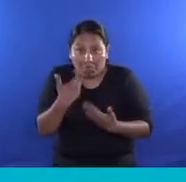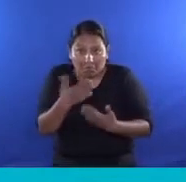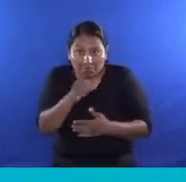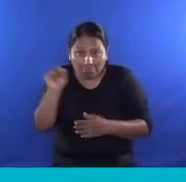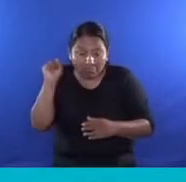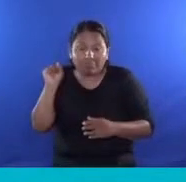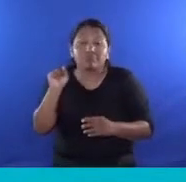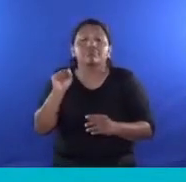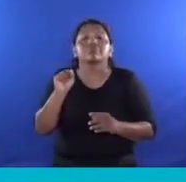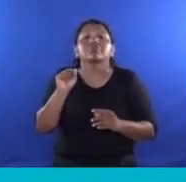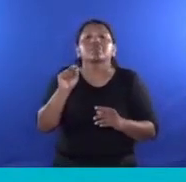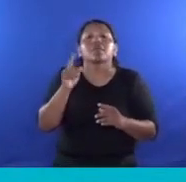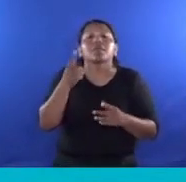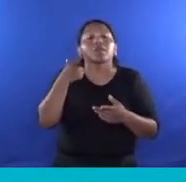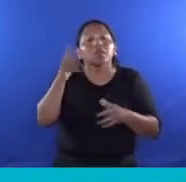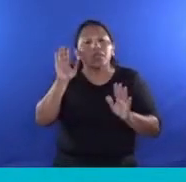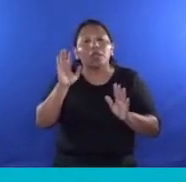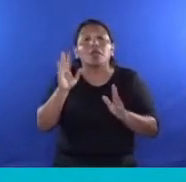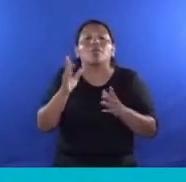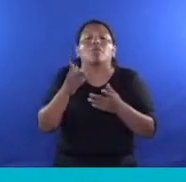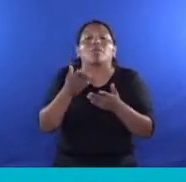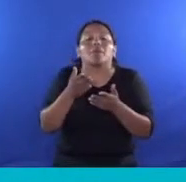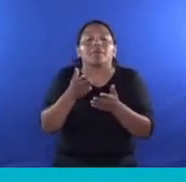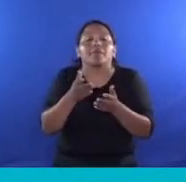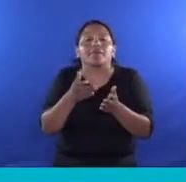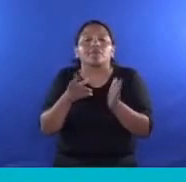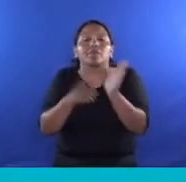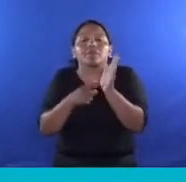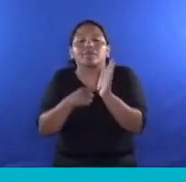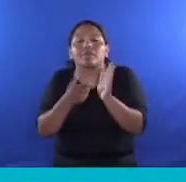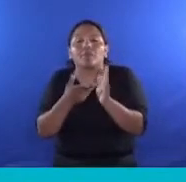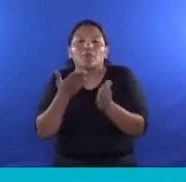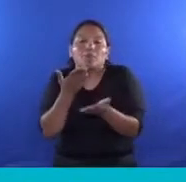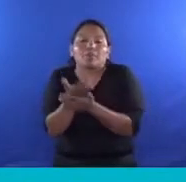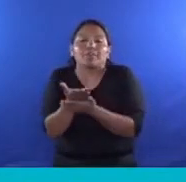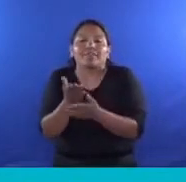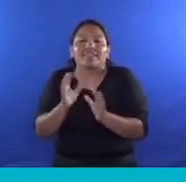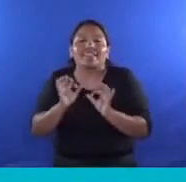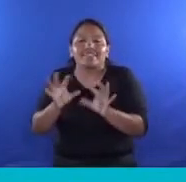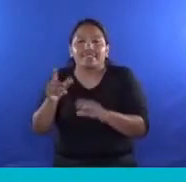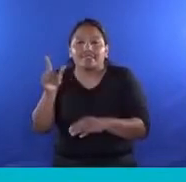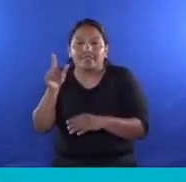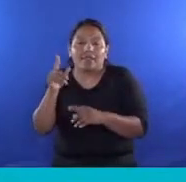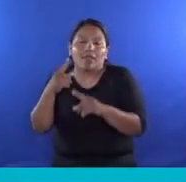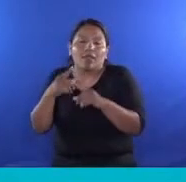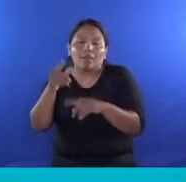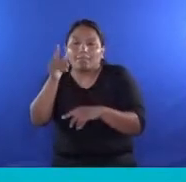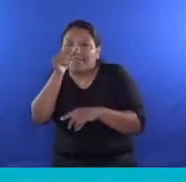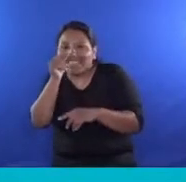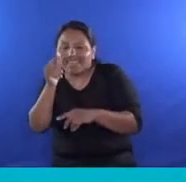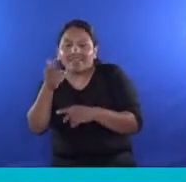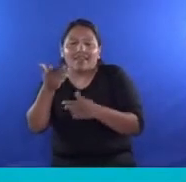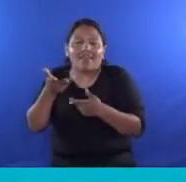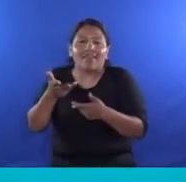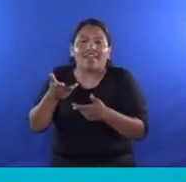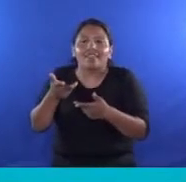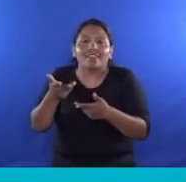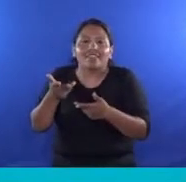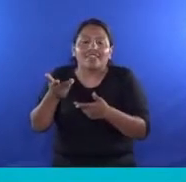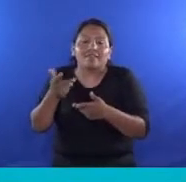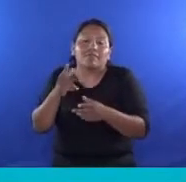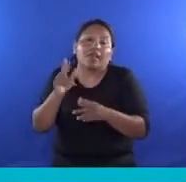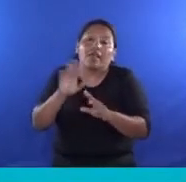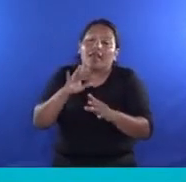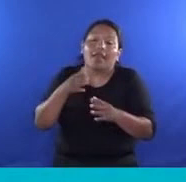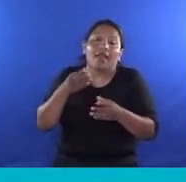garantiza es que, por principio del corrimiento, cuando un hombre pide licencia por paternidad, va a entrar una